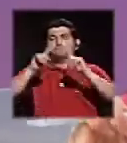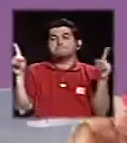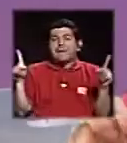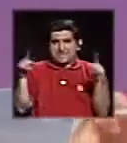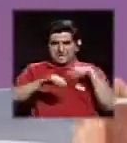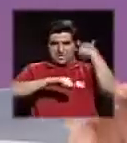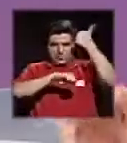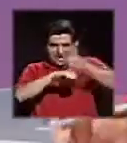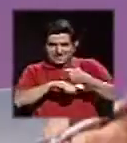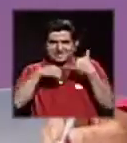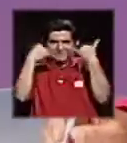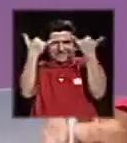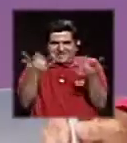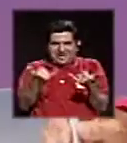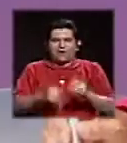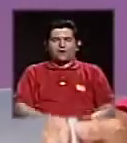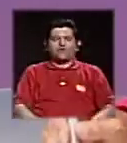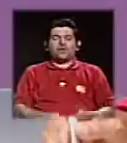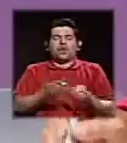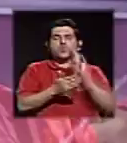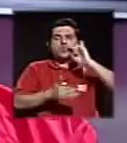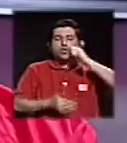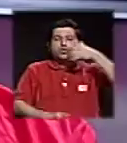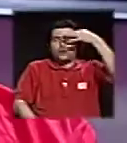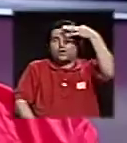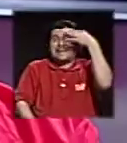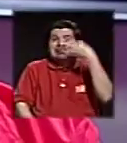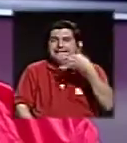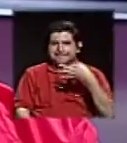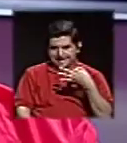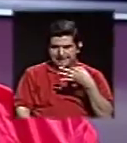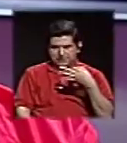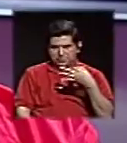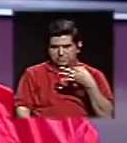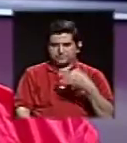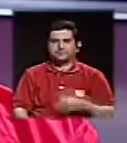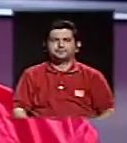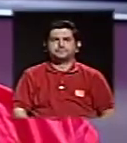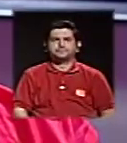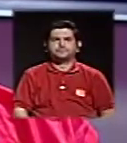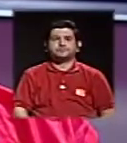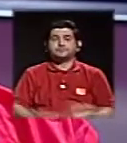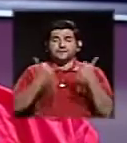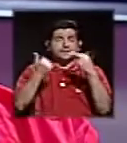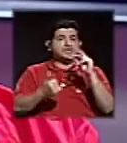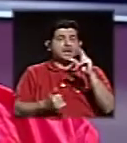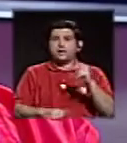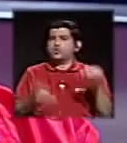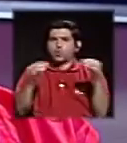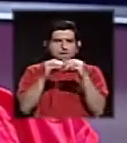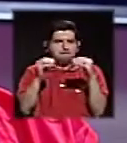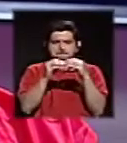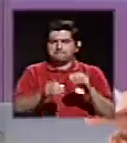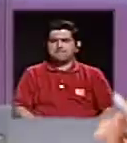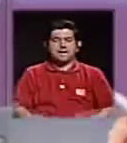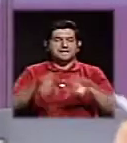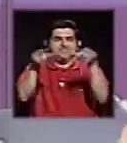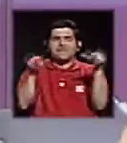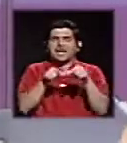establecer ahora si el código nuevo un criterio verdad ya no corre más el puesto